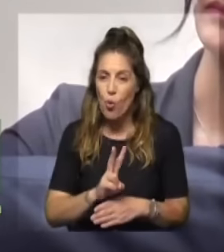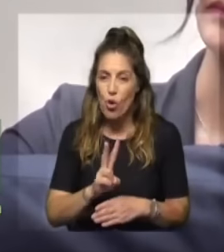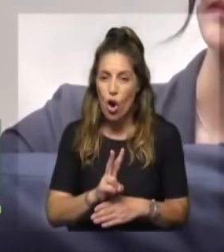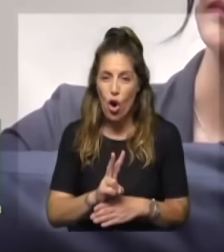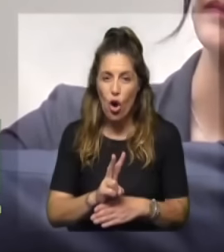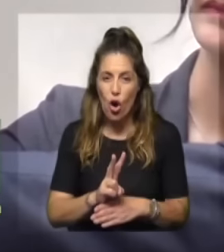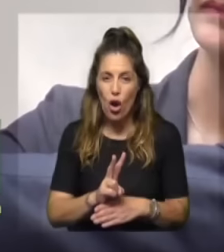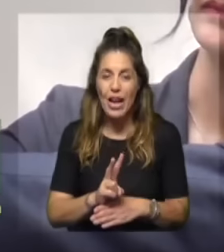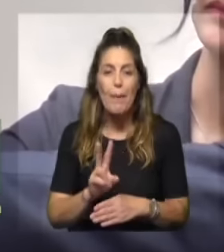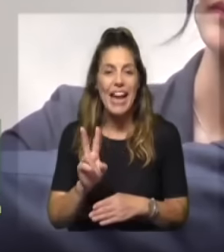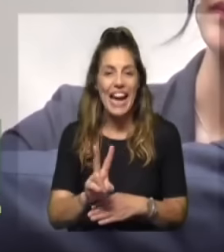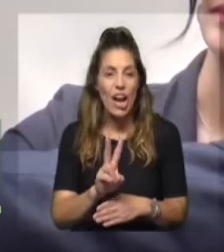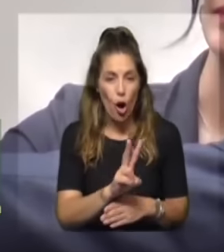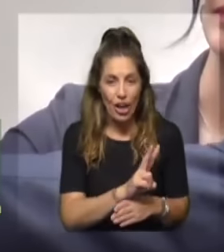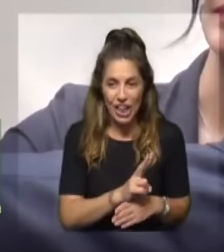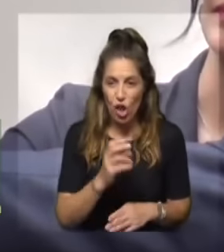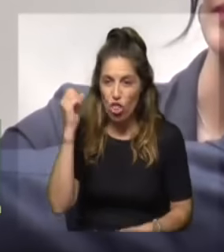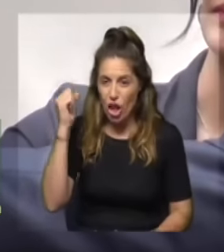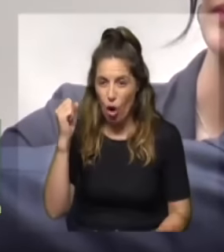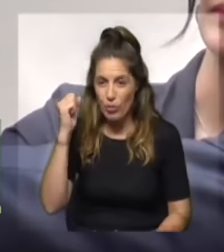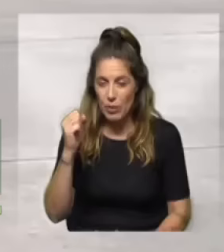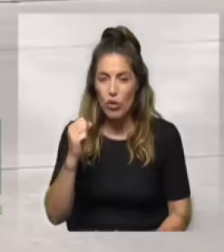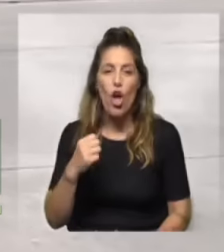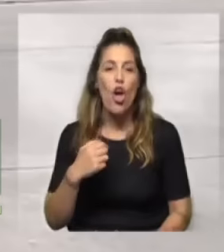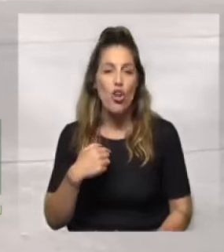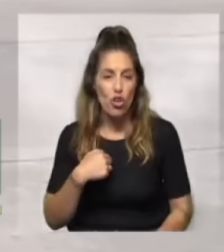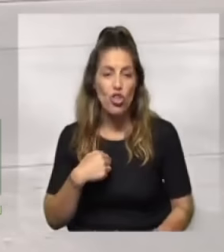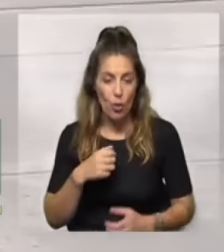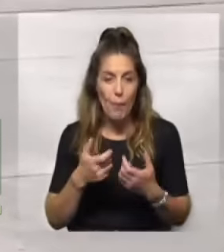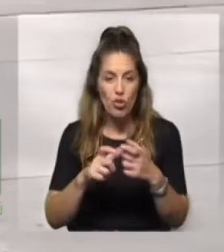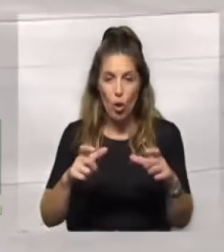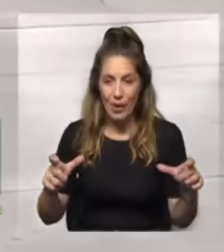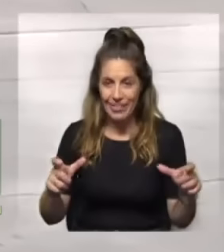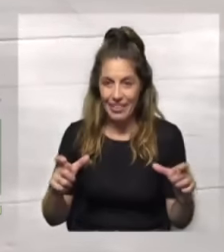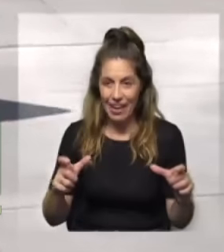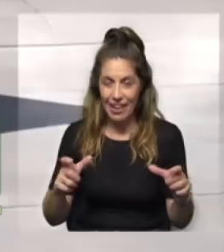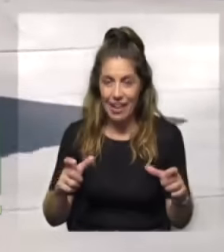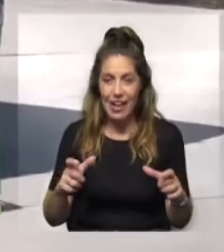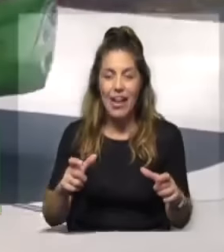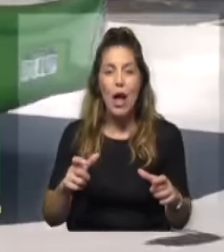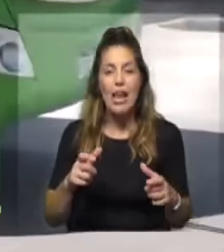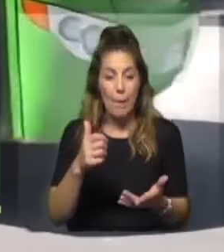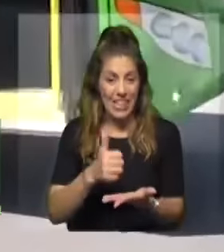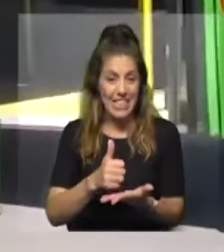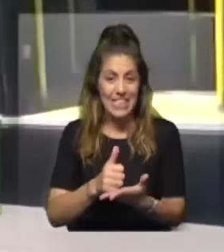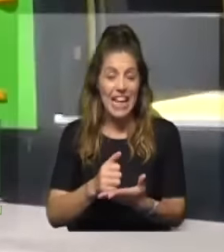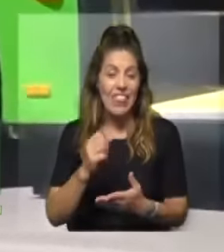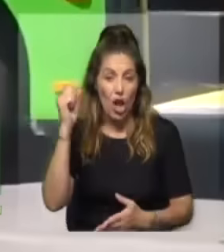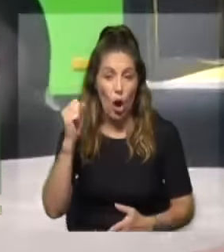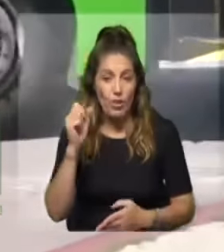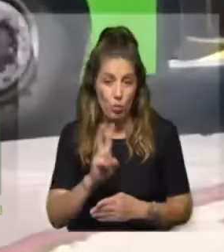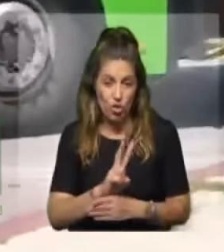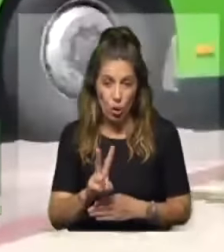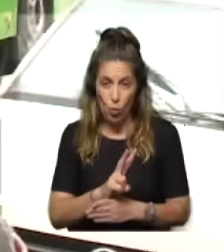de de recorrido de Ómnibus Este nosotros quedamos a la orden con que íbamos a incrementar la presencia del bu seguro para que ellos se sintieran este